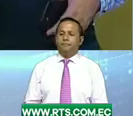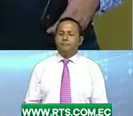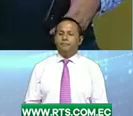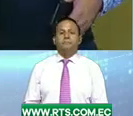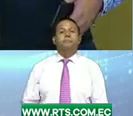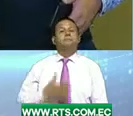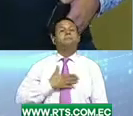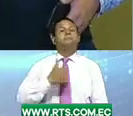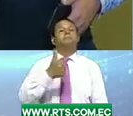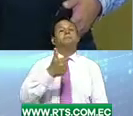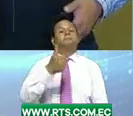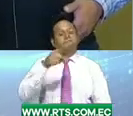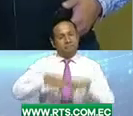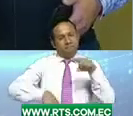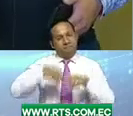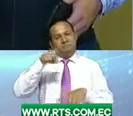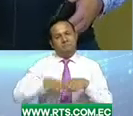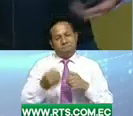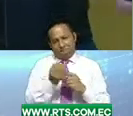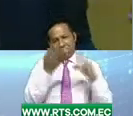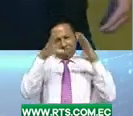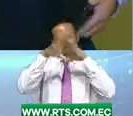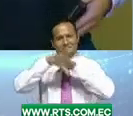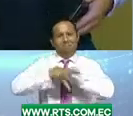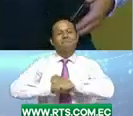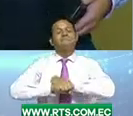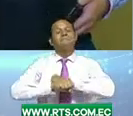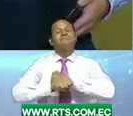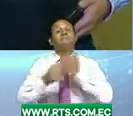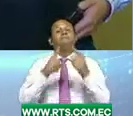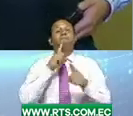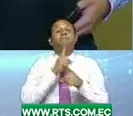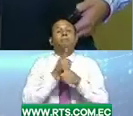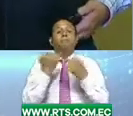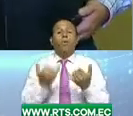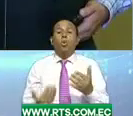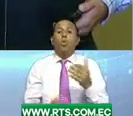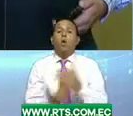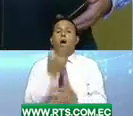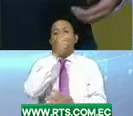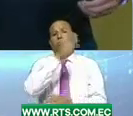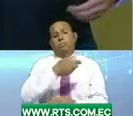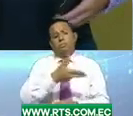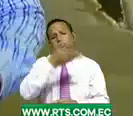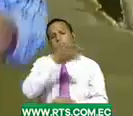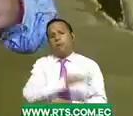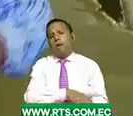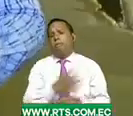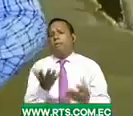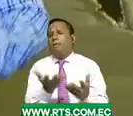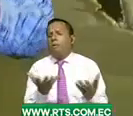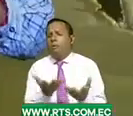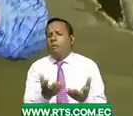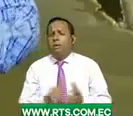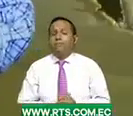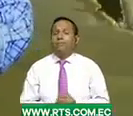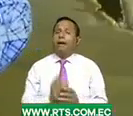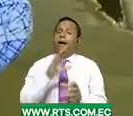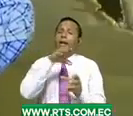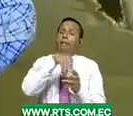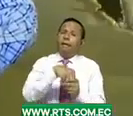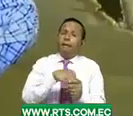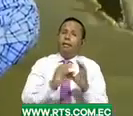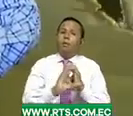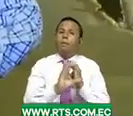¿Qué tal, Ana Lee? Amigos televidentes, muy buenas noches. Así es, un nuevo hecho violento se suscitó más que nada dentro de un bus